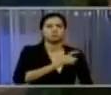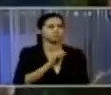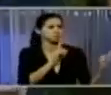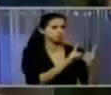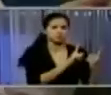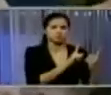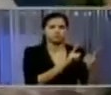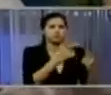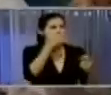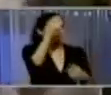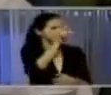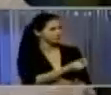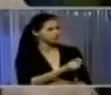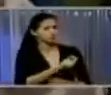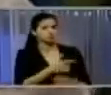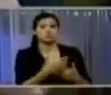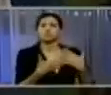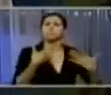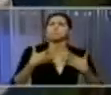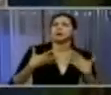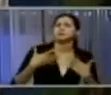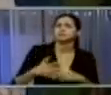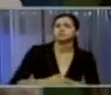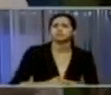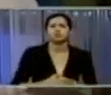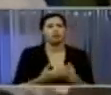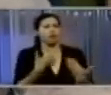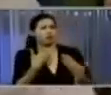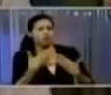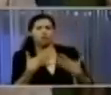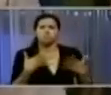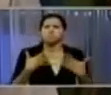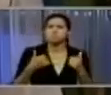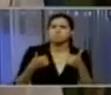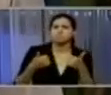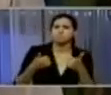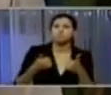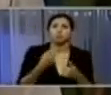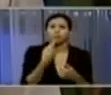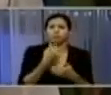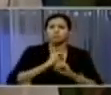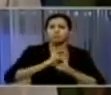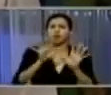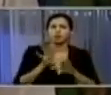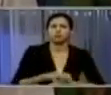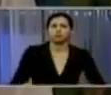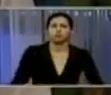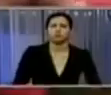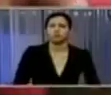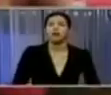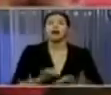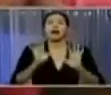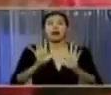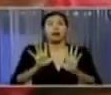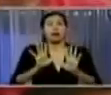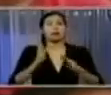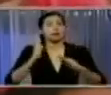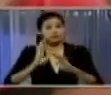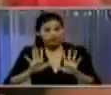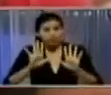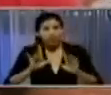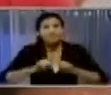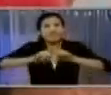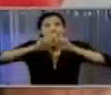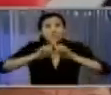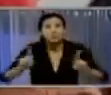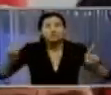persona simpática. En lo personal, en el trato, ¿y por qué no lo voy a decir? Ahora, tengo graves diferencias